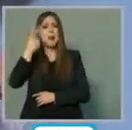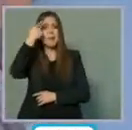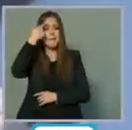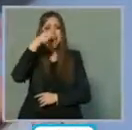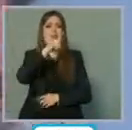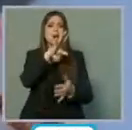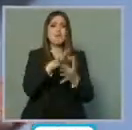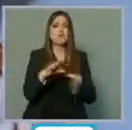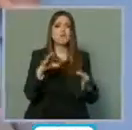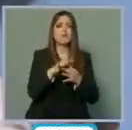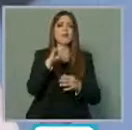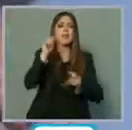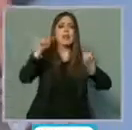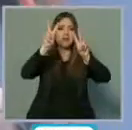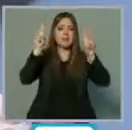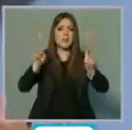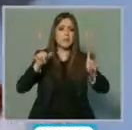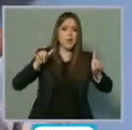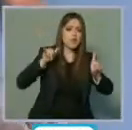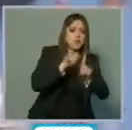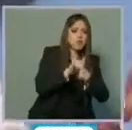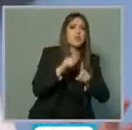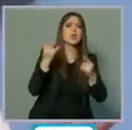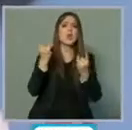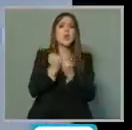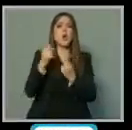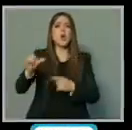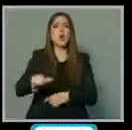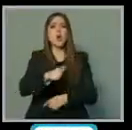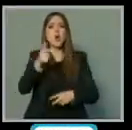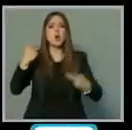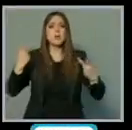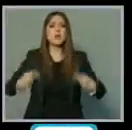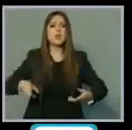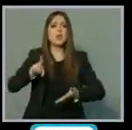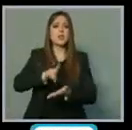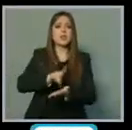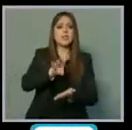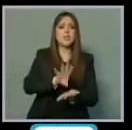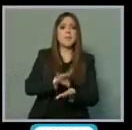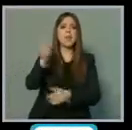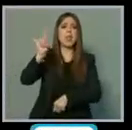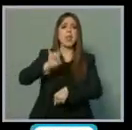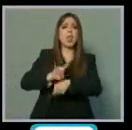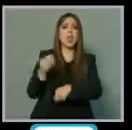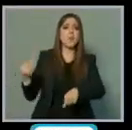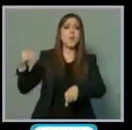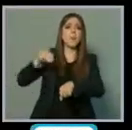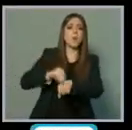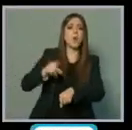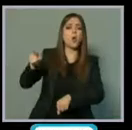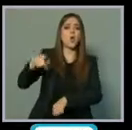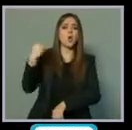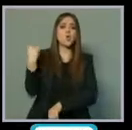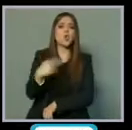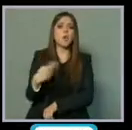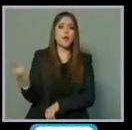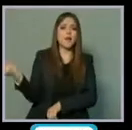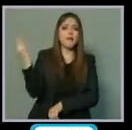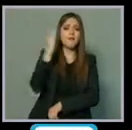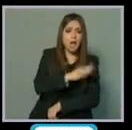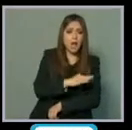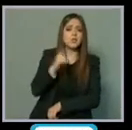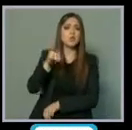lastimar a las personas que tienen cierta discapacidad, y cómo les ponen apodos, cómo tratan de que no jueguen, que no se unan al